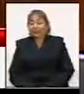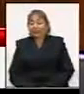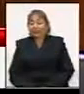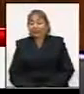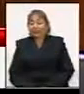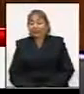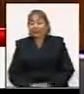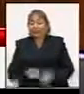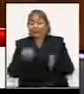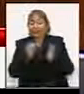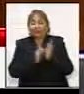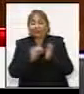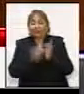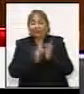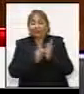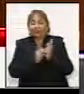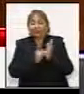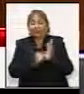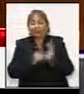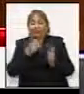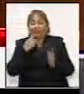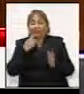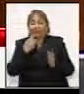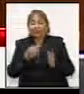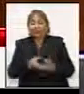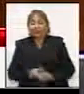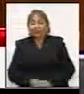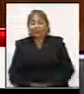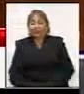cargo a redacción, pero en la parte dice,